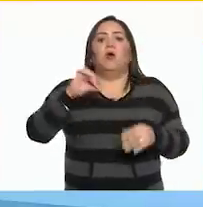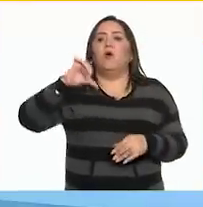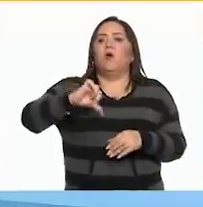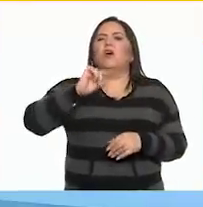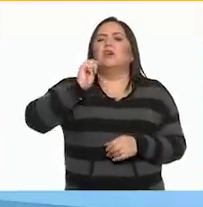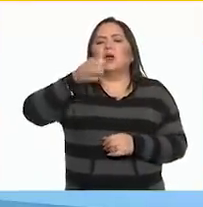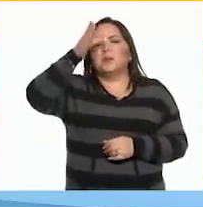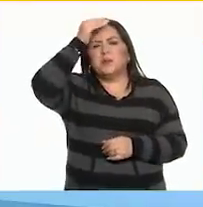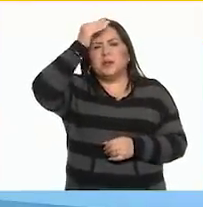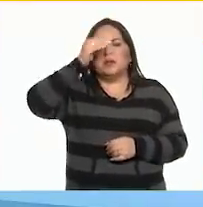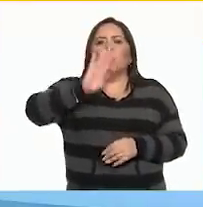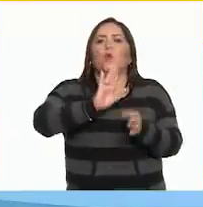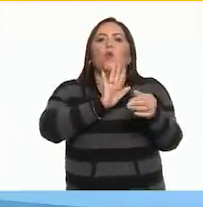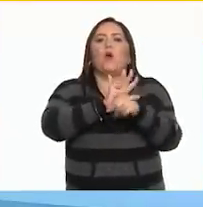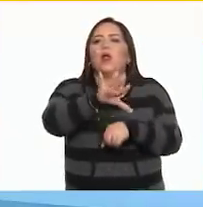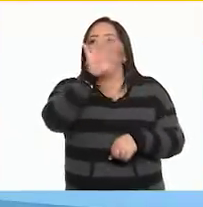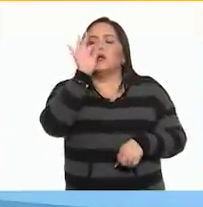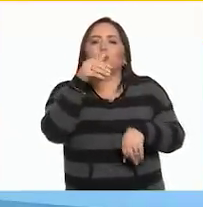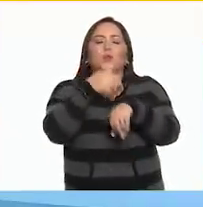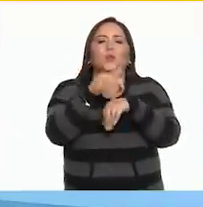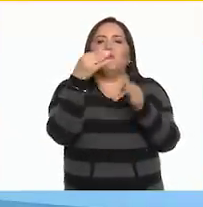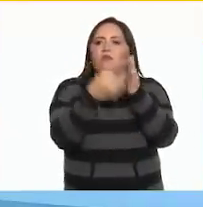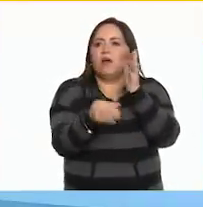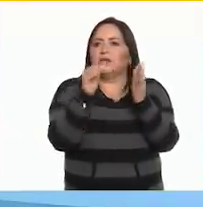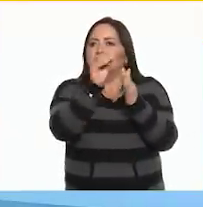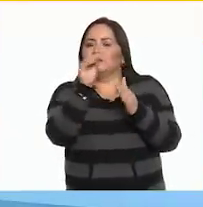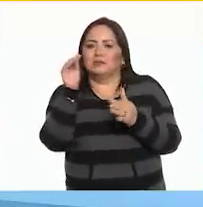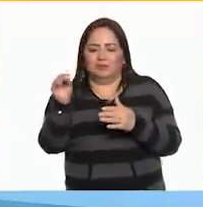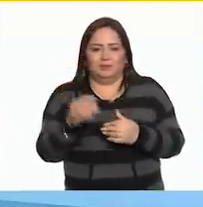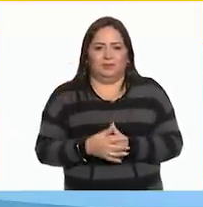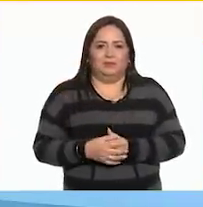hemos aprendido a encontrar términos faltantes en